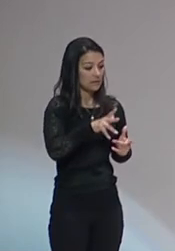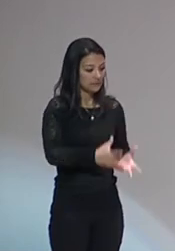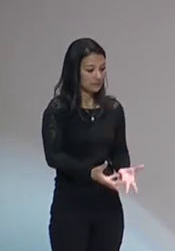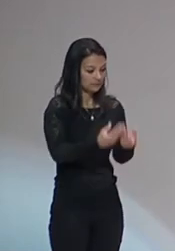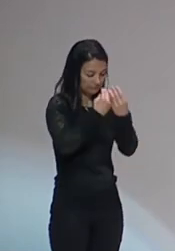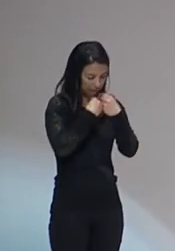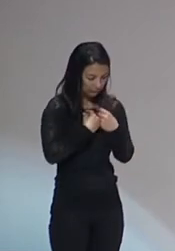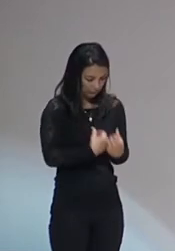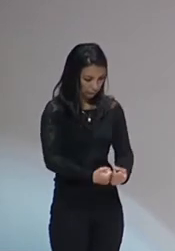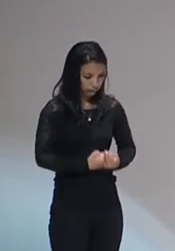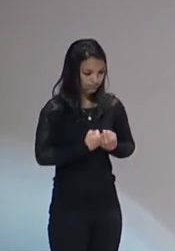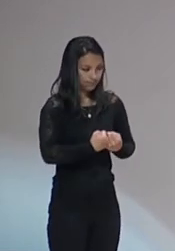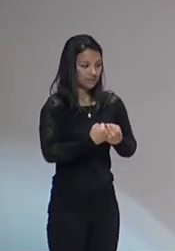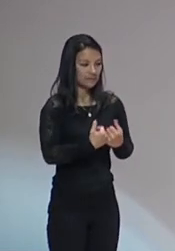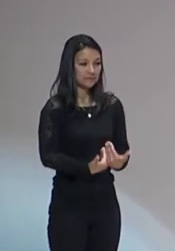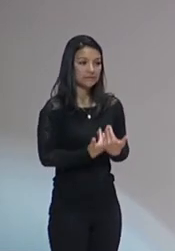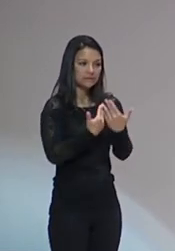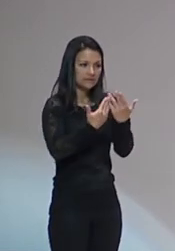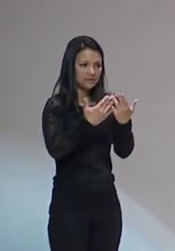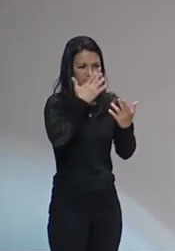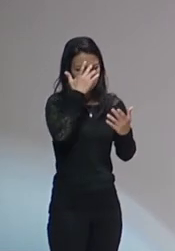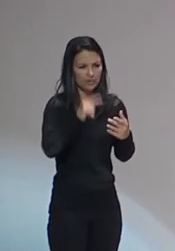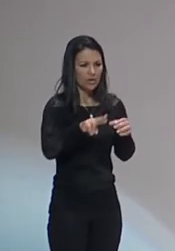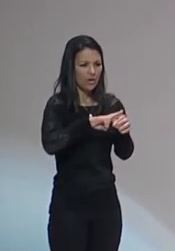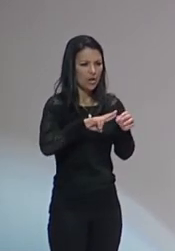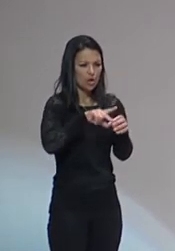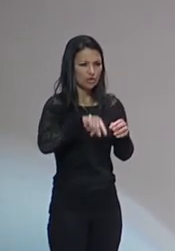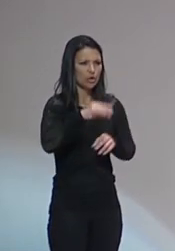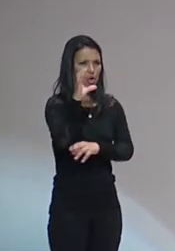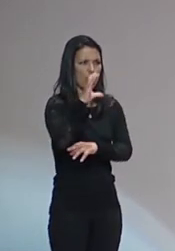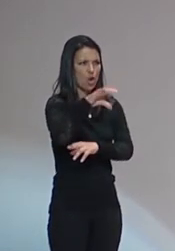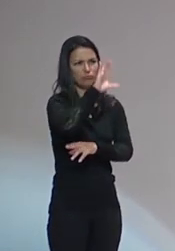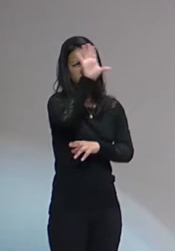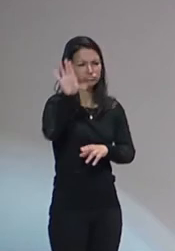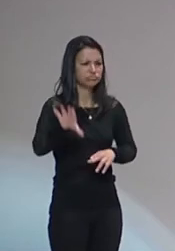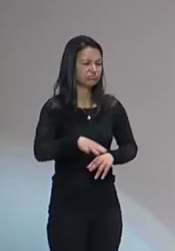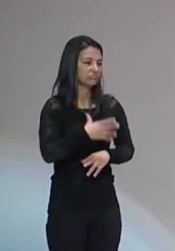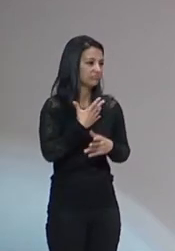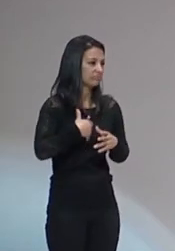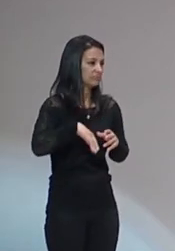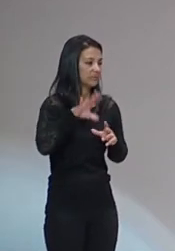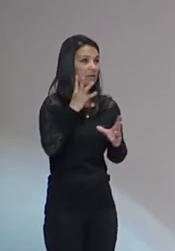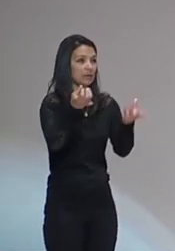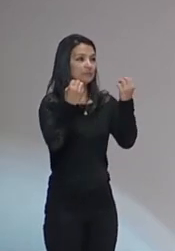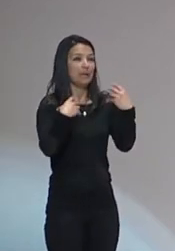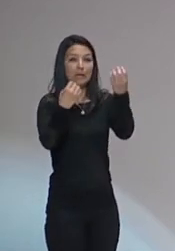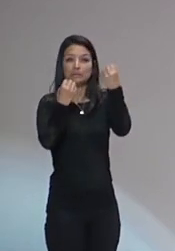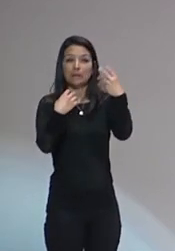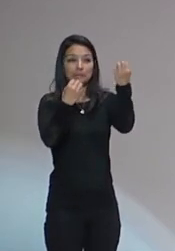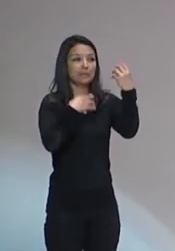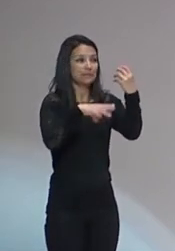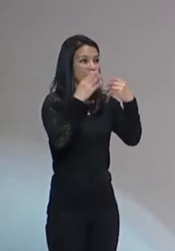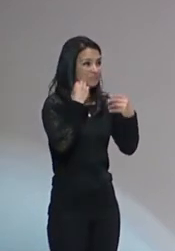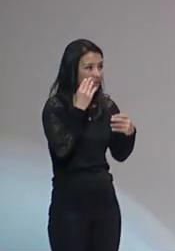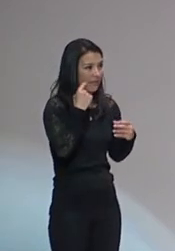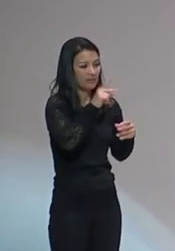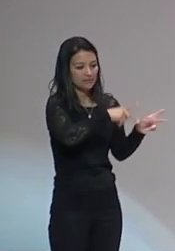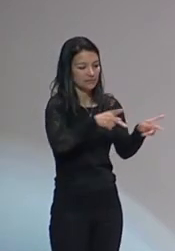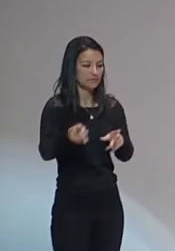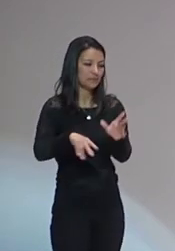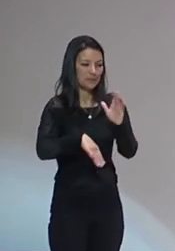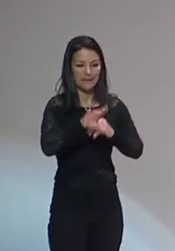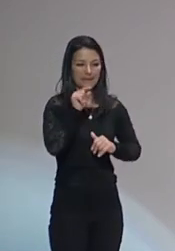desde todas las regiones de Colombia para aportar, digamos, desde las vivencias de las